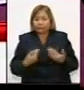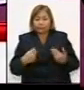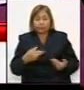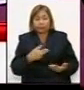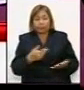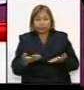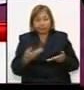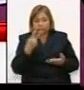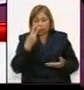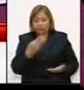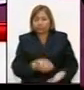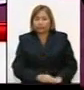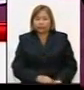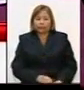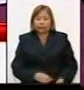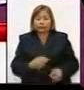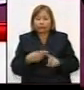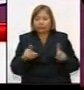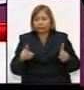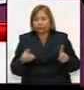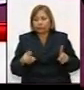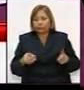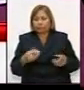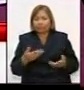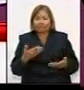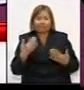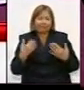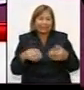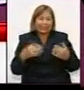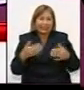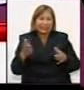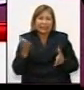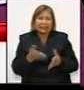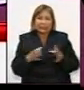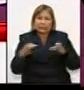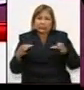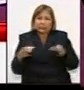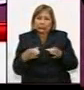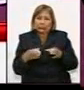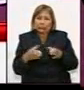dieron. Pero yo creo que esto afecta severamente a un Congreso que además